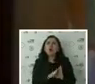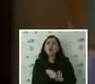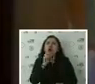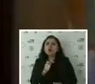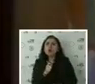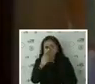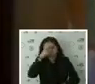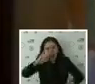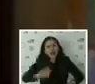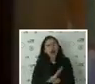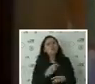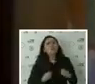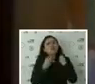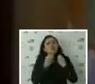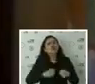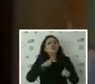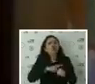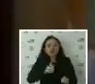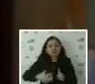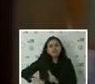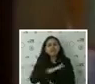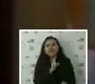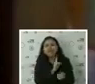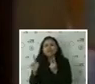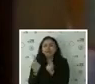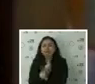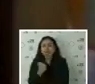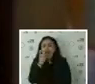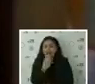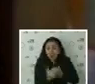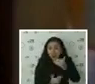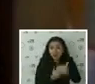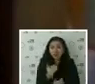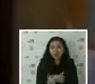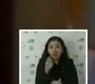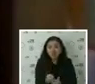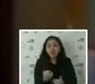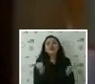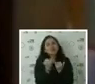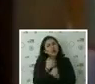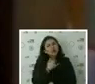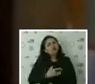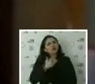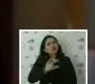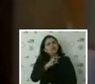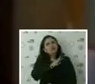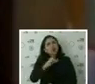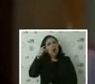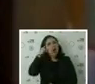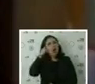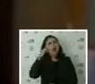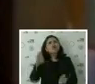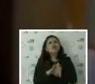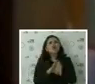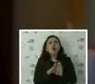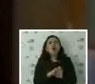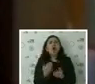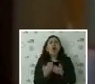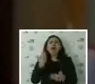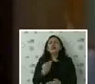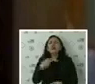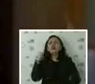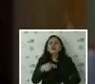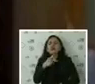impacto ante la vida social en la cual estamos inmersos. Este proceso también considero que nos ha llevado del anonimato